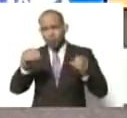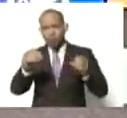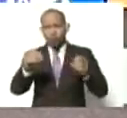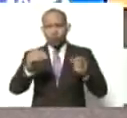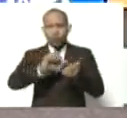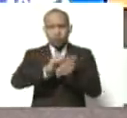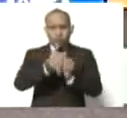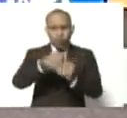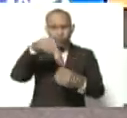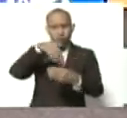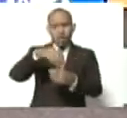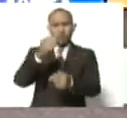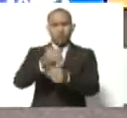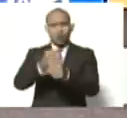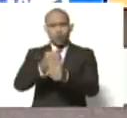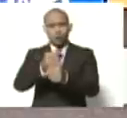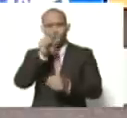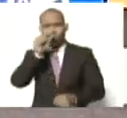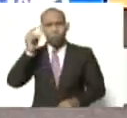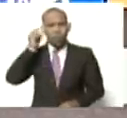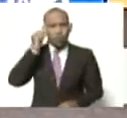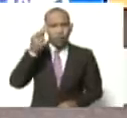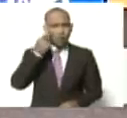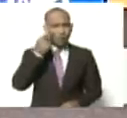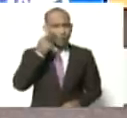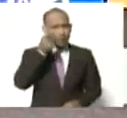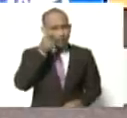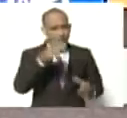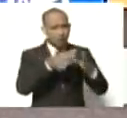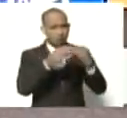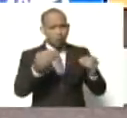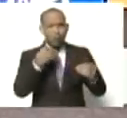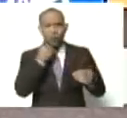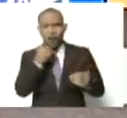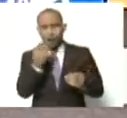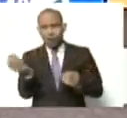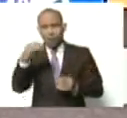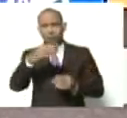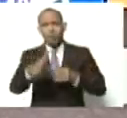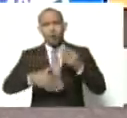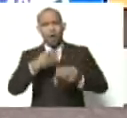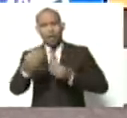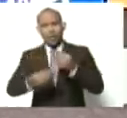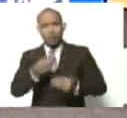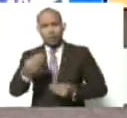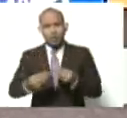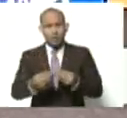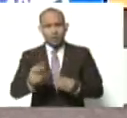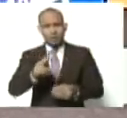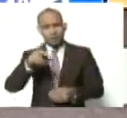de los trabajadores, vamos a estar pendientes de todas las cosas que podamos hacer, vicepresidenta,